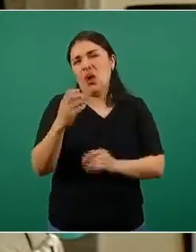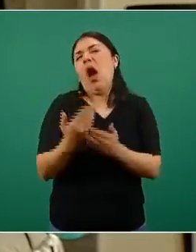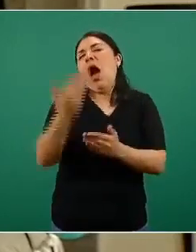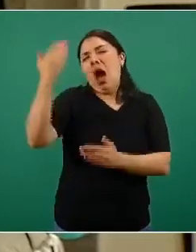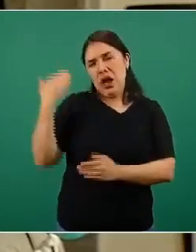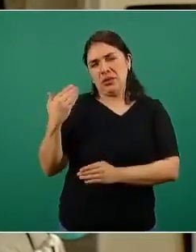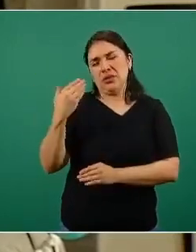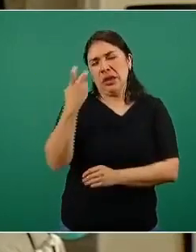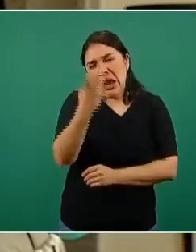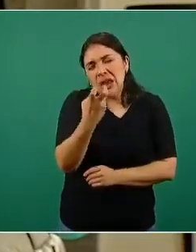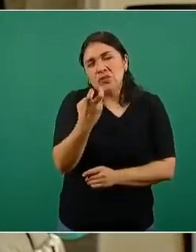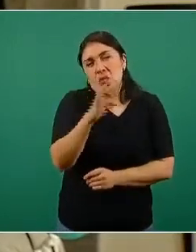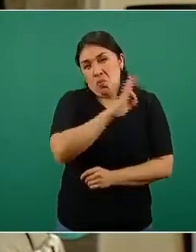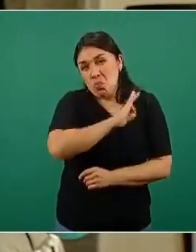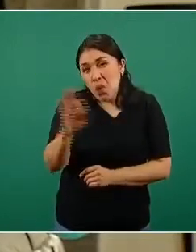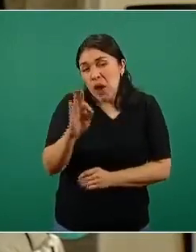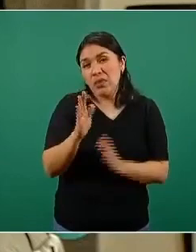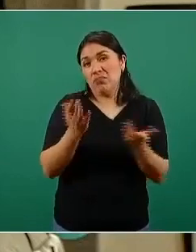si pudieran